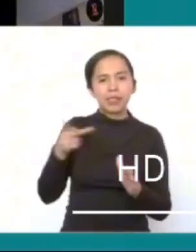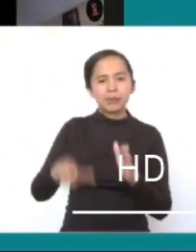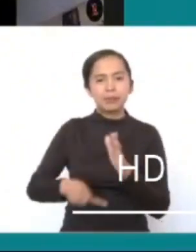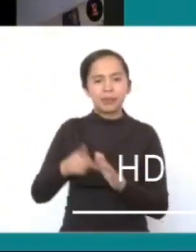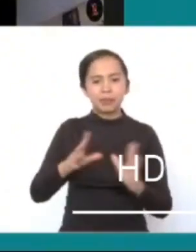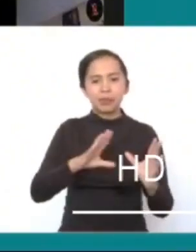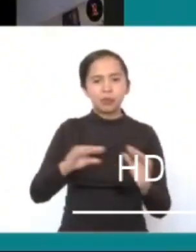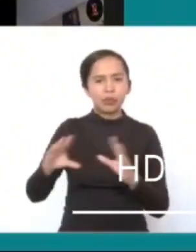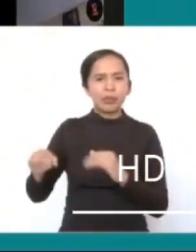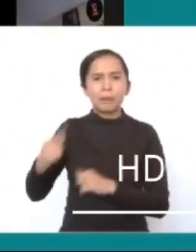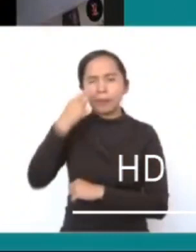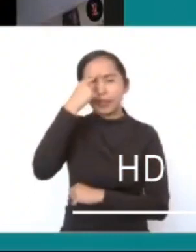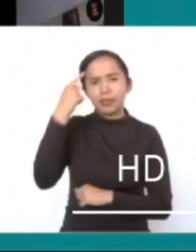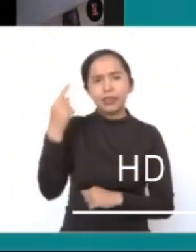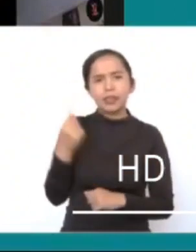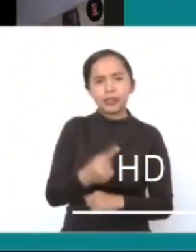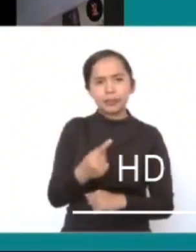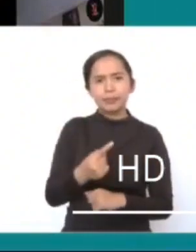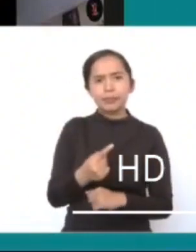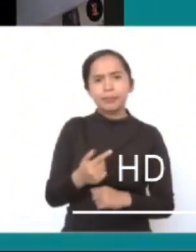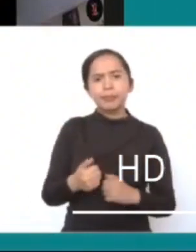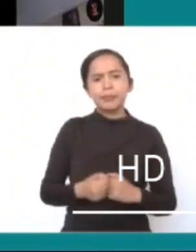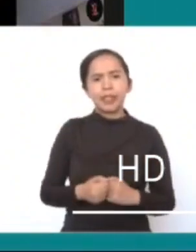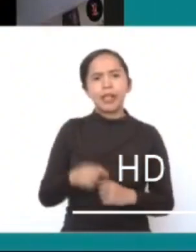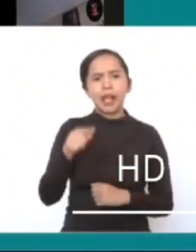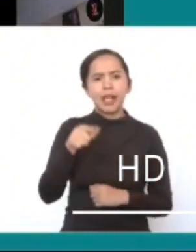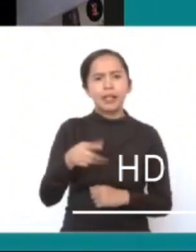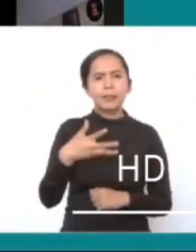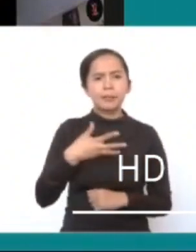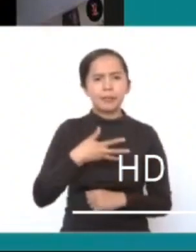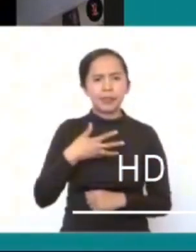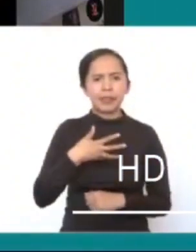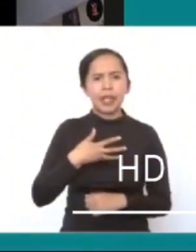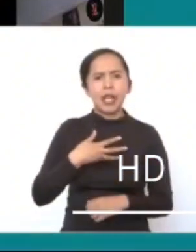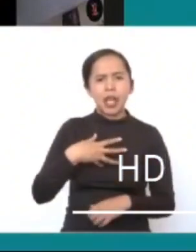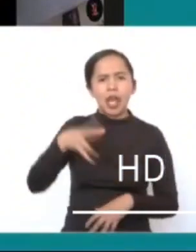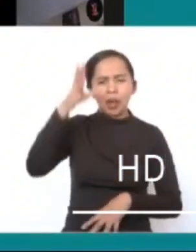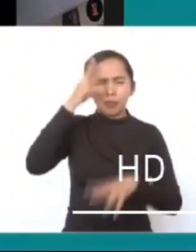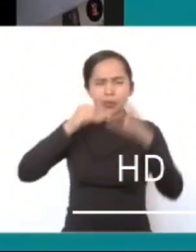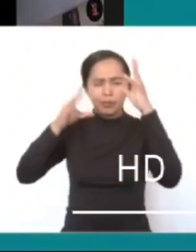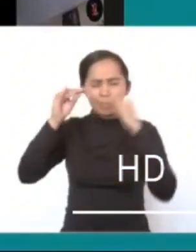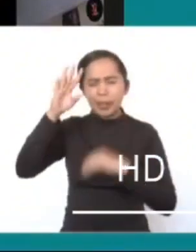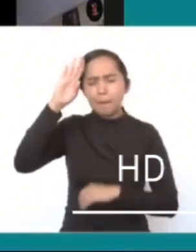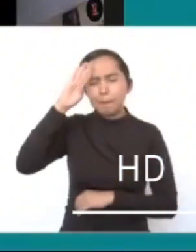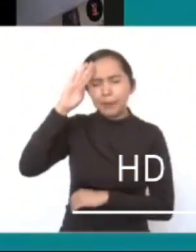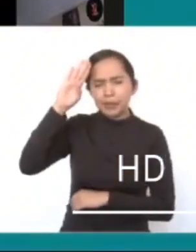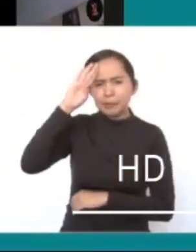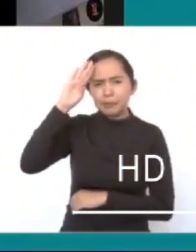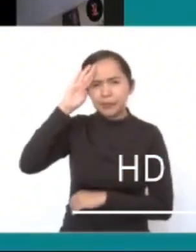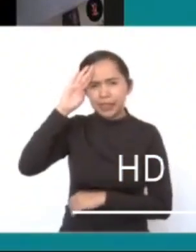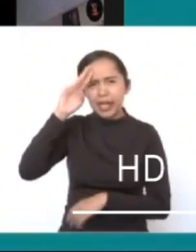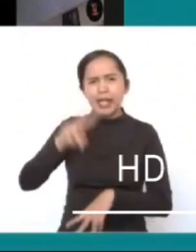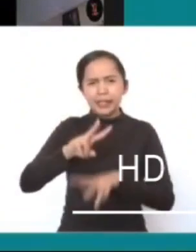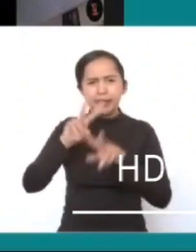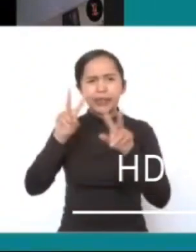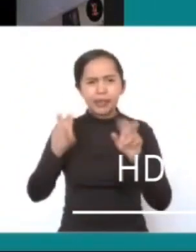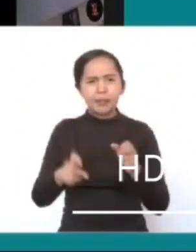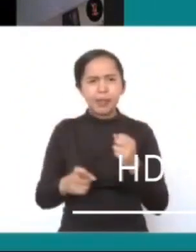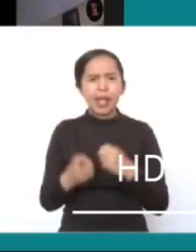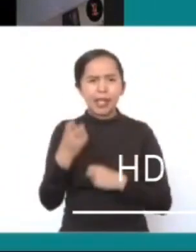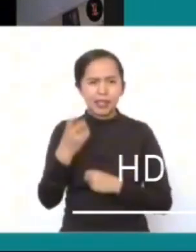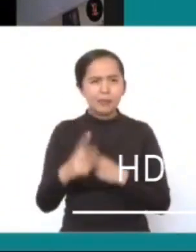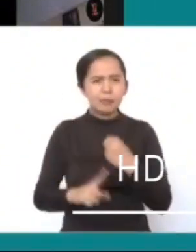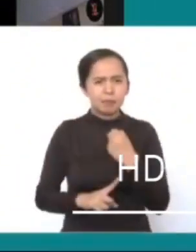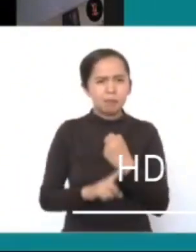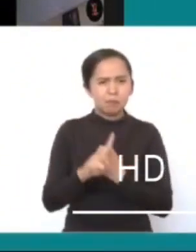contenido con la finalidad de generar el conocimiento, la reflexión y la sensibilización sobre la problemática del